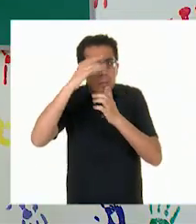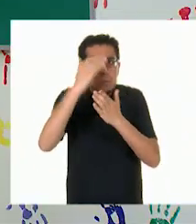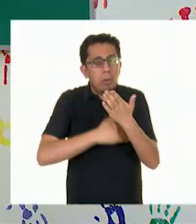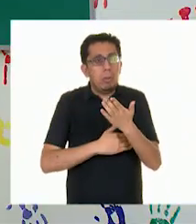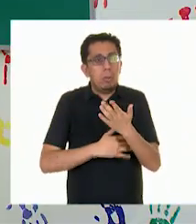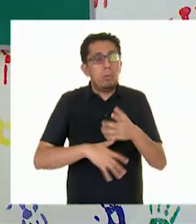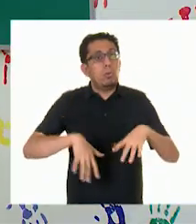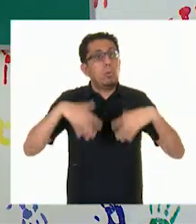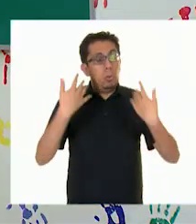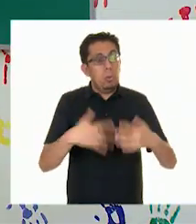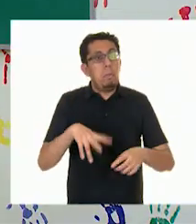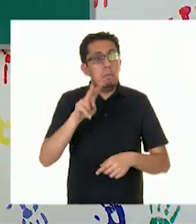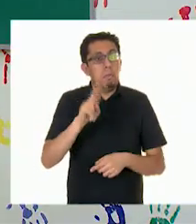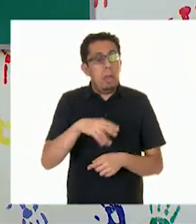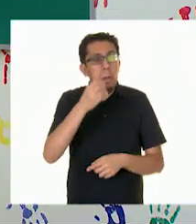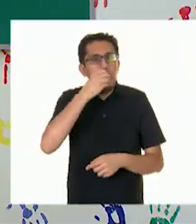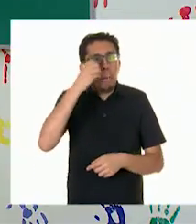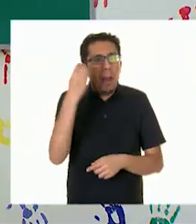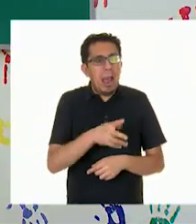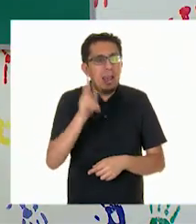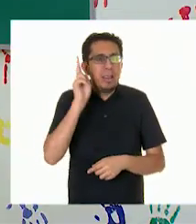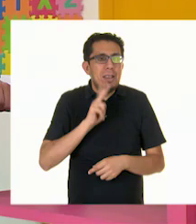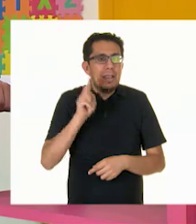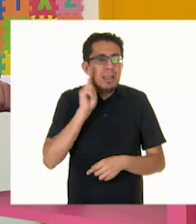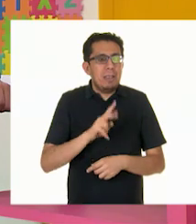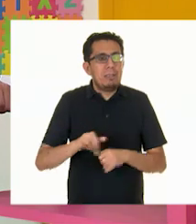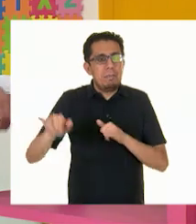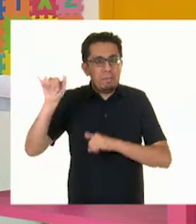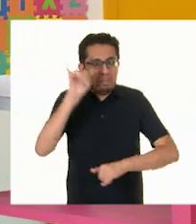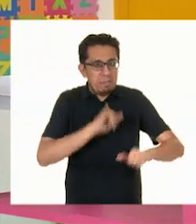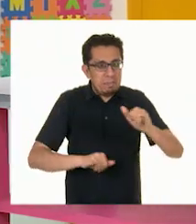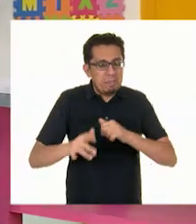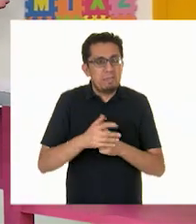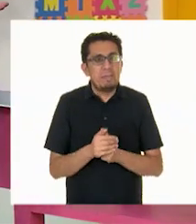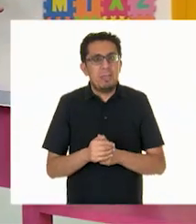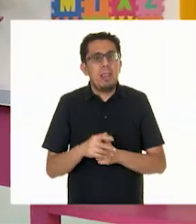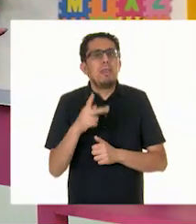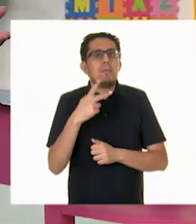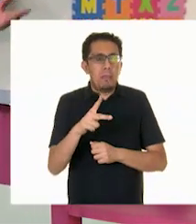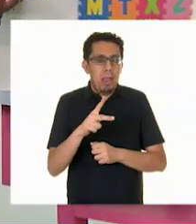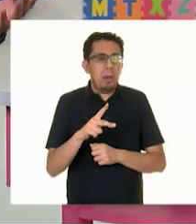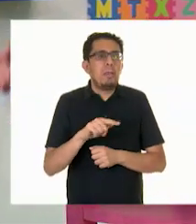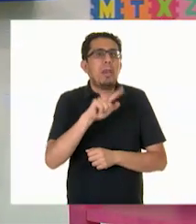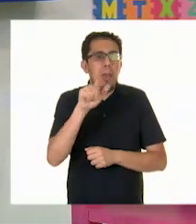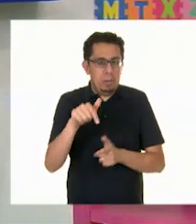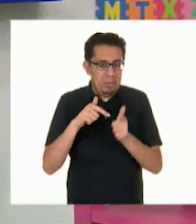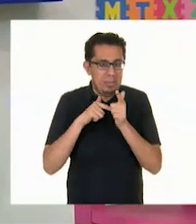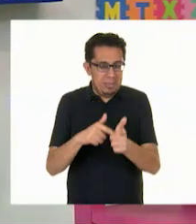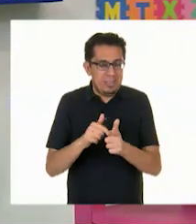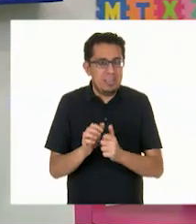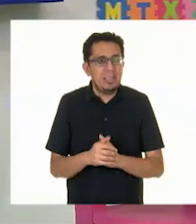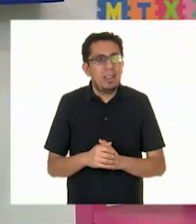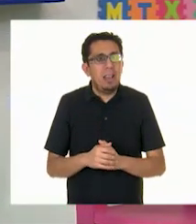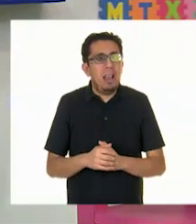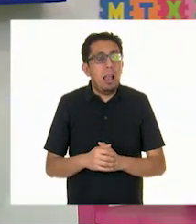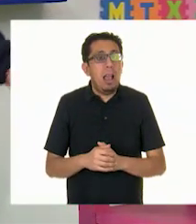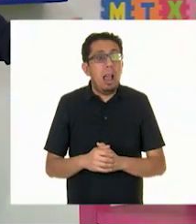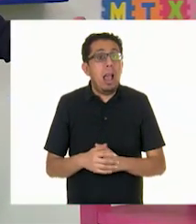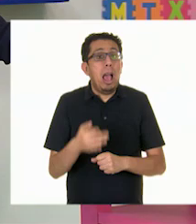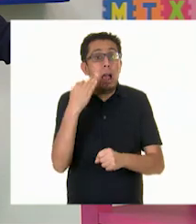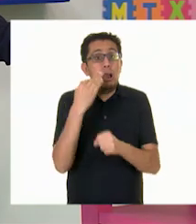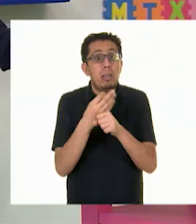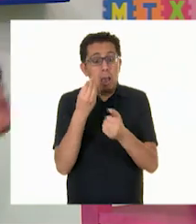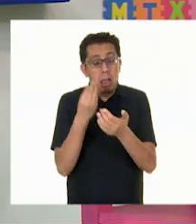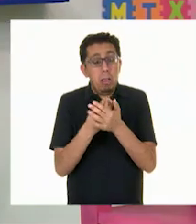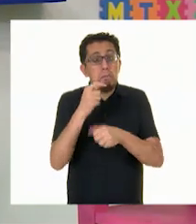Este es un gran experimento y yo creo que deberíamos de hacerlo también, pero en otro momento, porque pues hoy la clase ya se